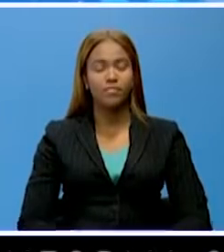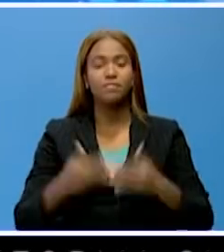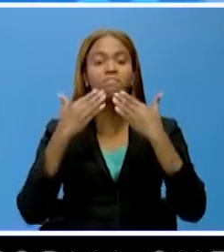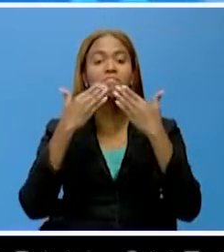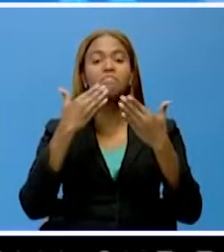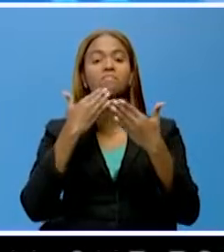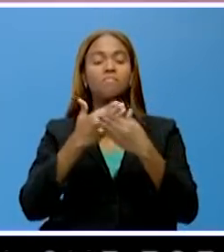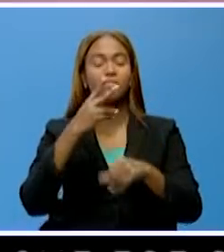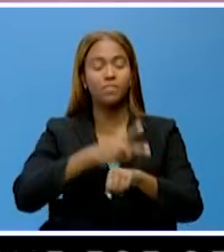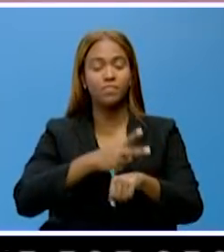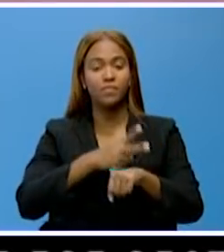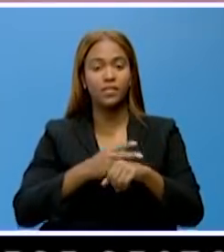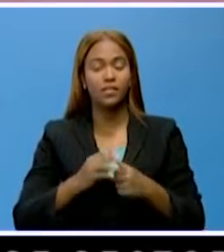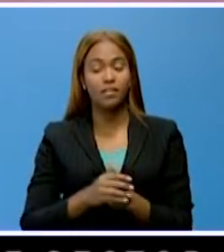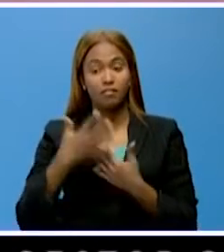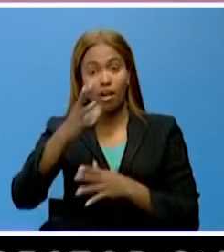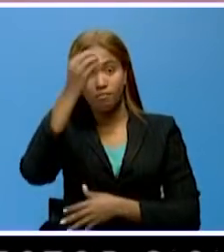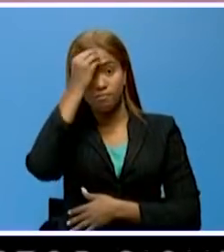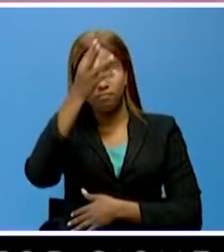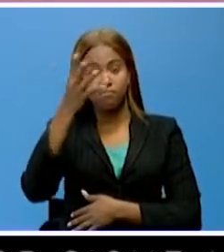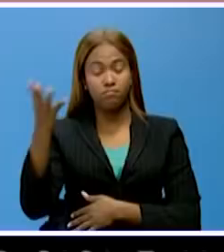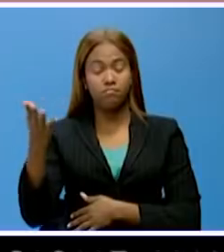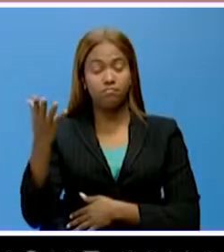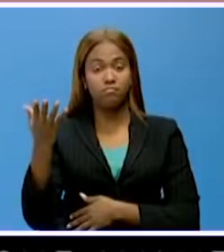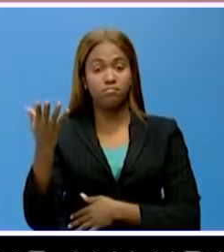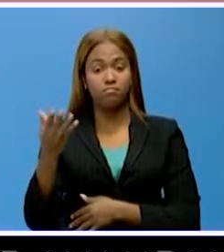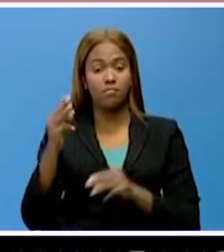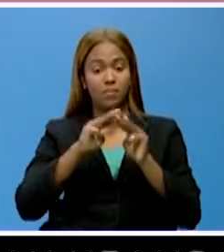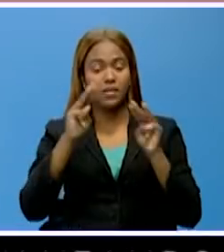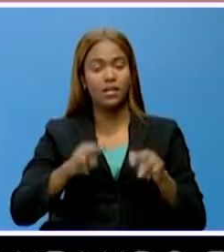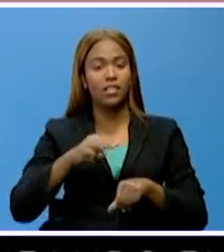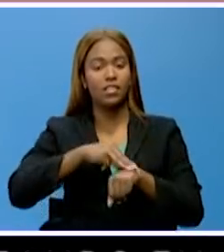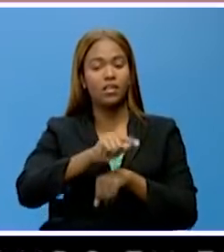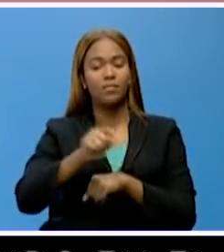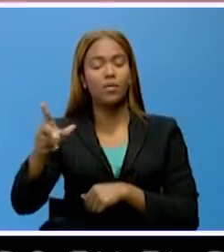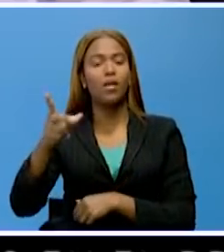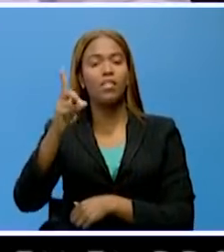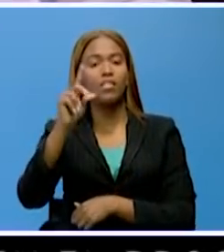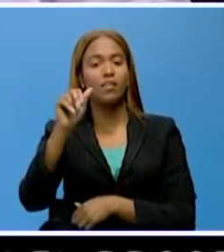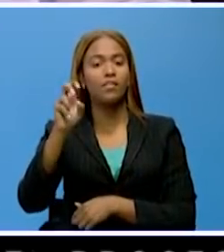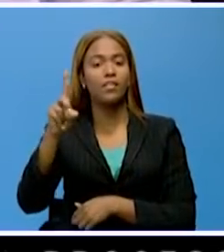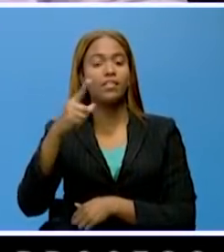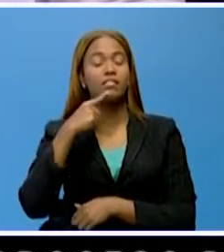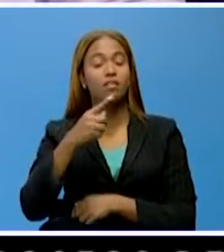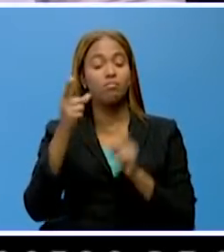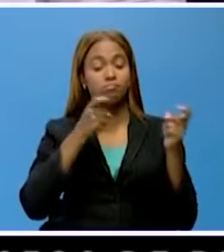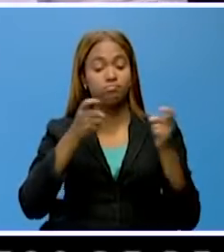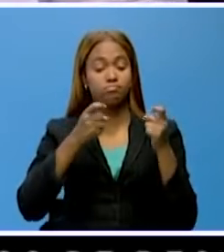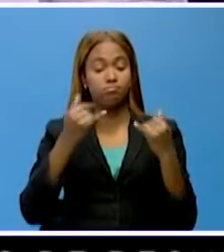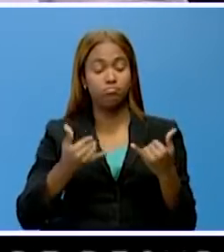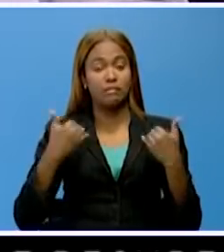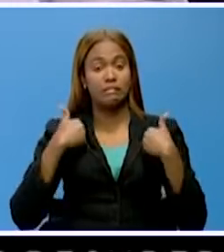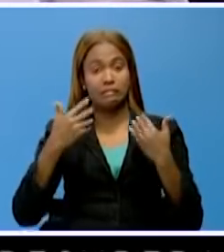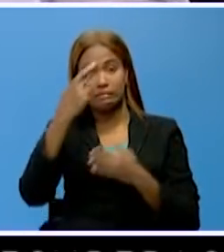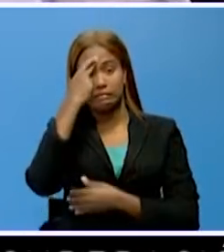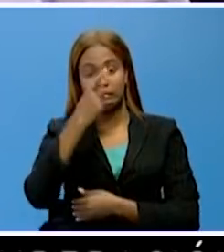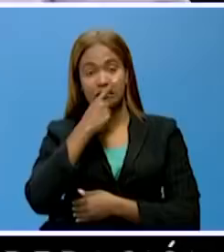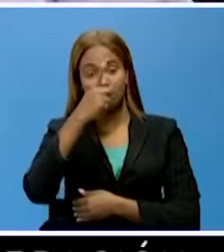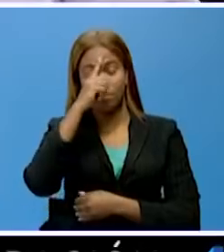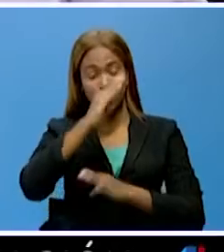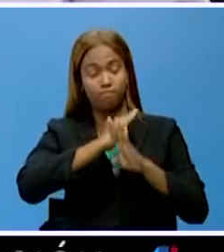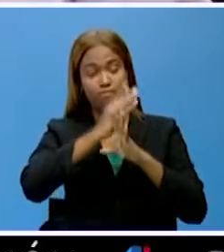Gracias, buenas tardes. Tal y como adelantas, el ministro de Turismo, David Collado, dice que el manejo que el país le da a la pandemia